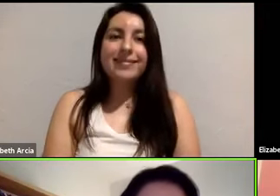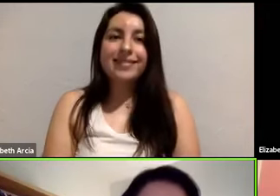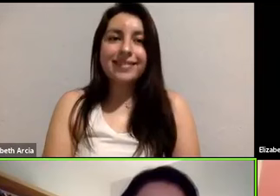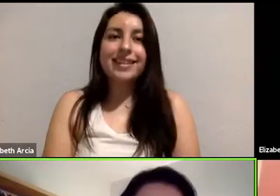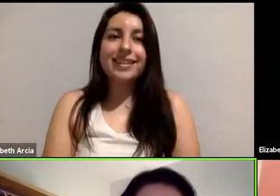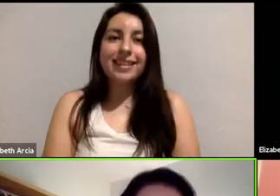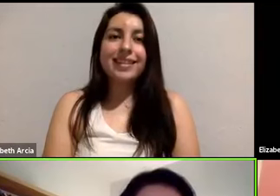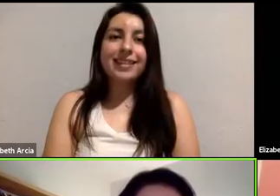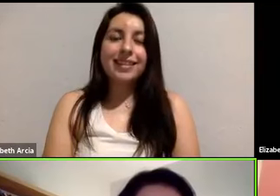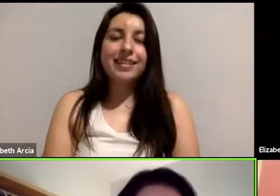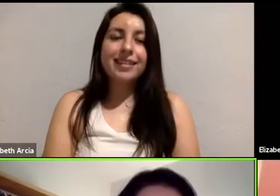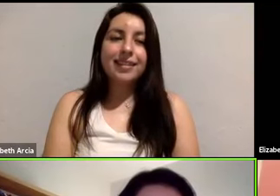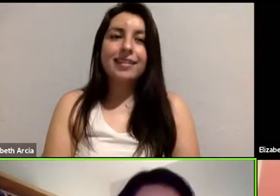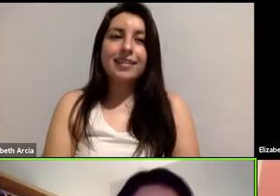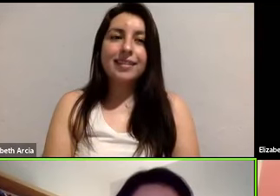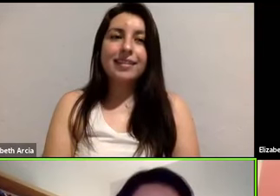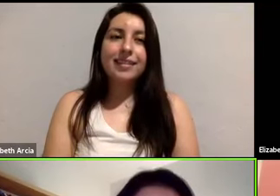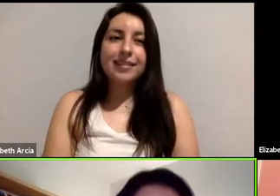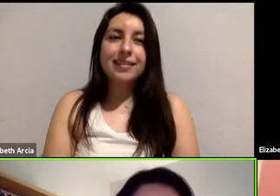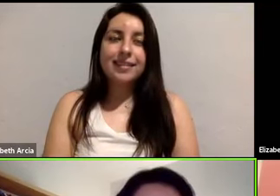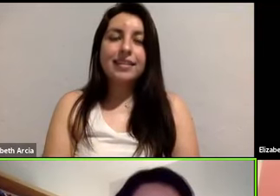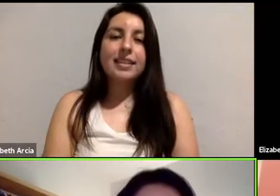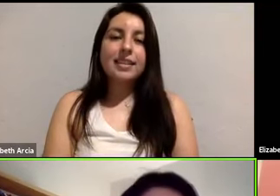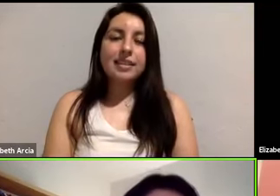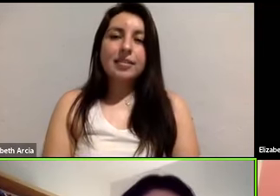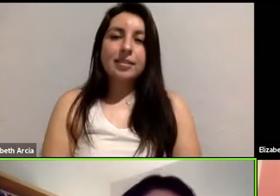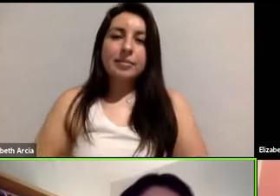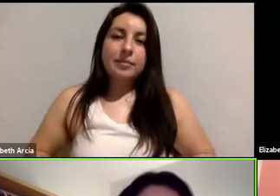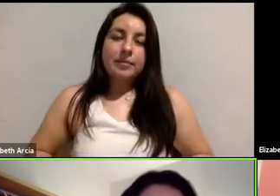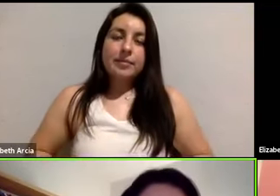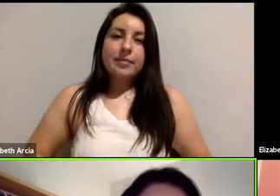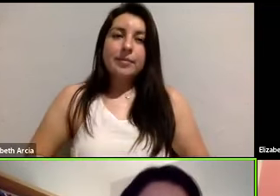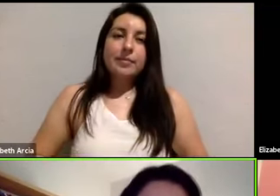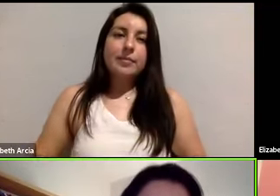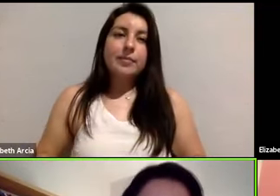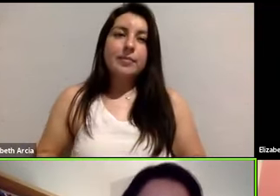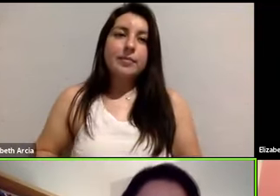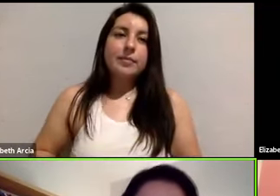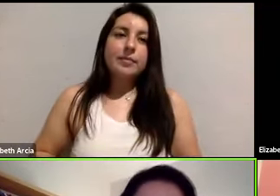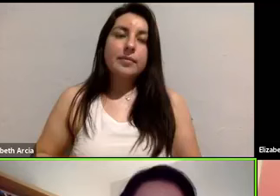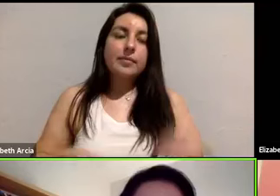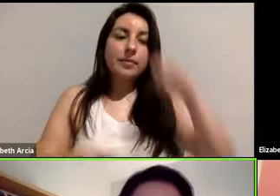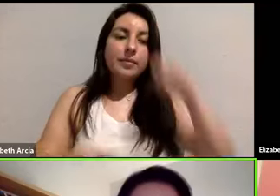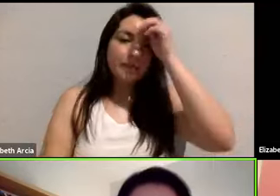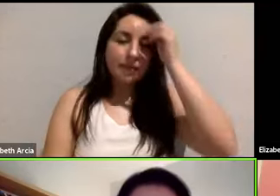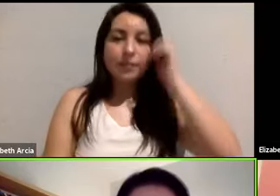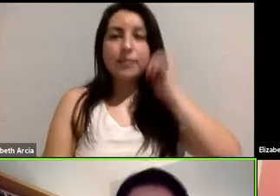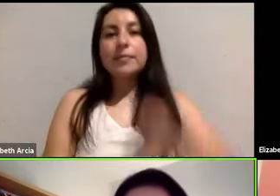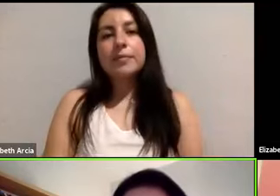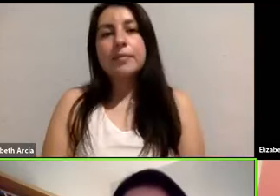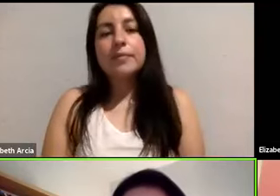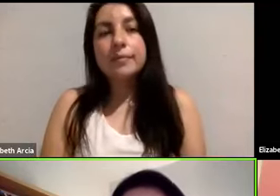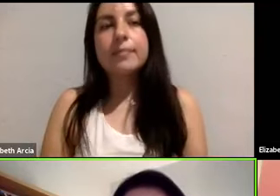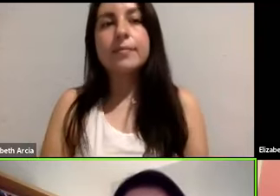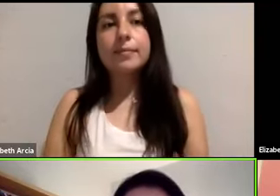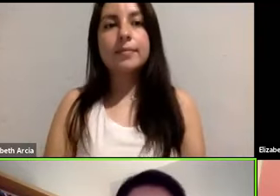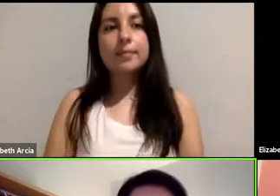todos por la parte, como dice la doctora Tamar, por la parte quirúrgica, por la parte que es más como